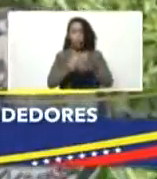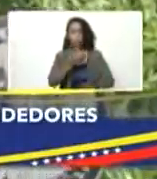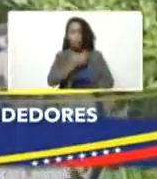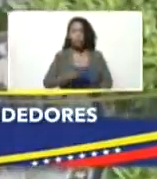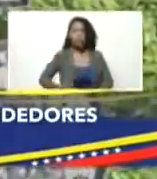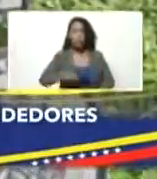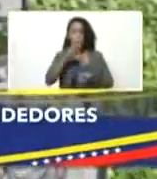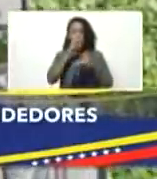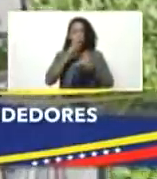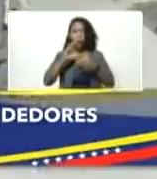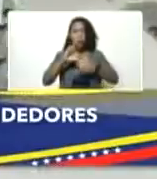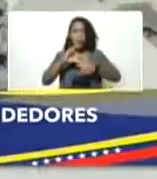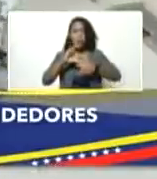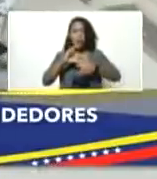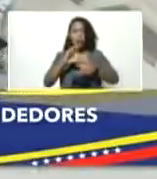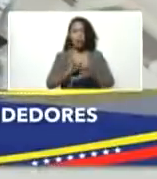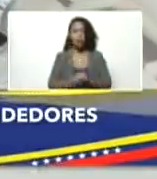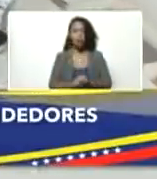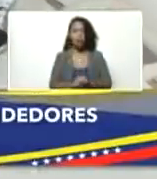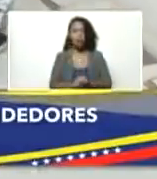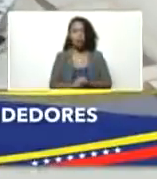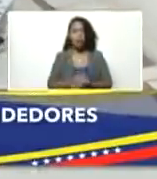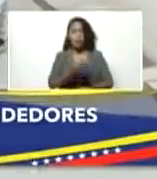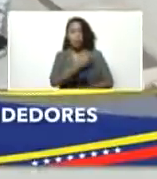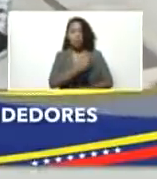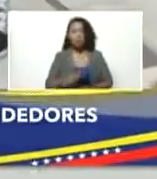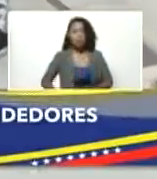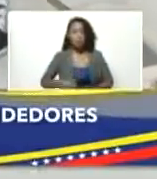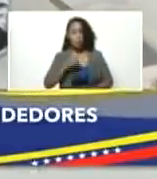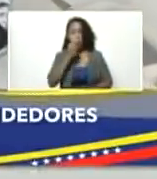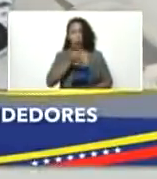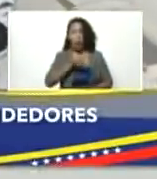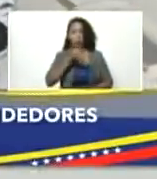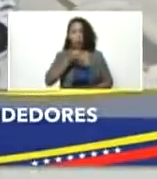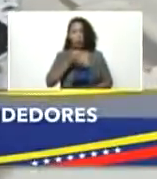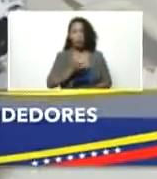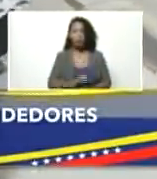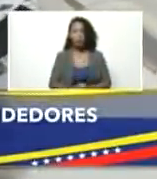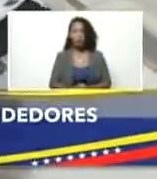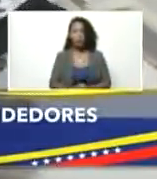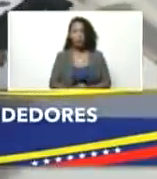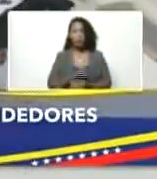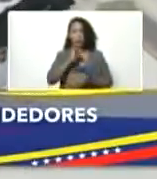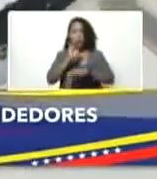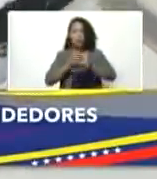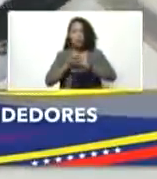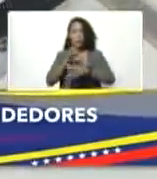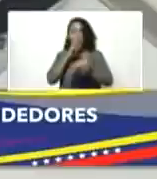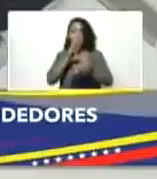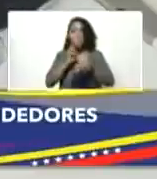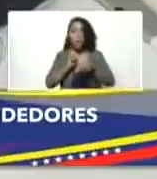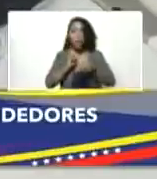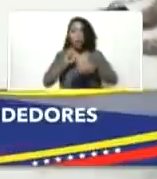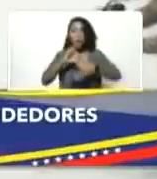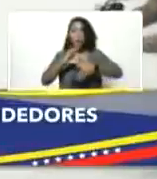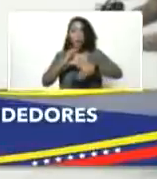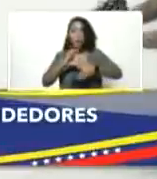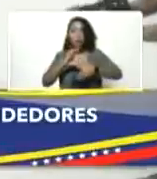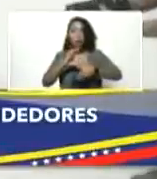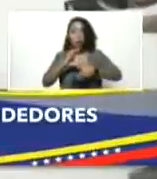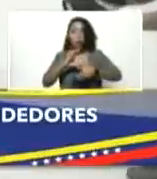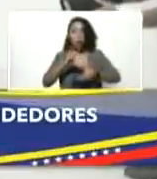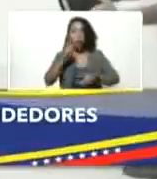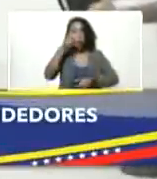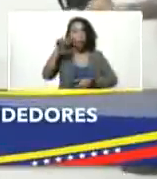del Banco Bicentenario. Presidente, buenas tardes. Le reportamos que del Banco Bicentenario del Pueblo, de las mujeres, de